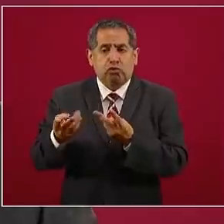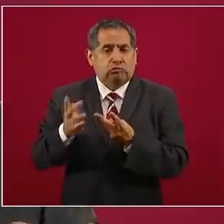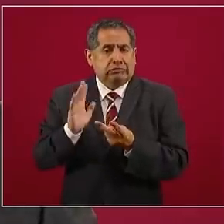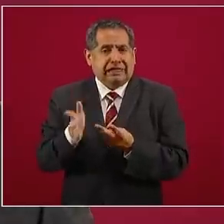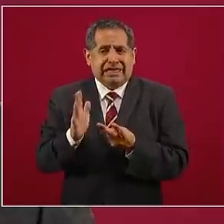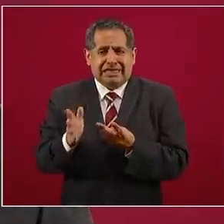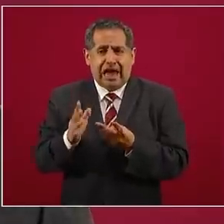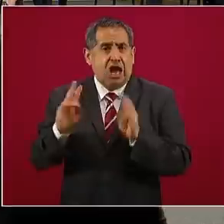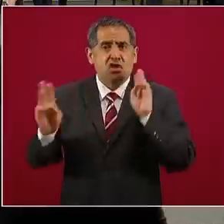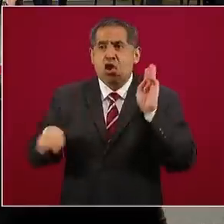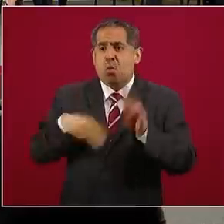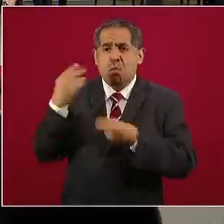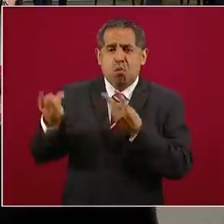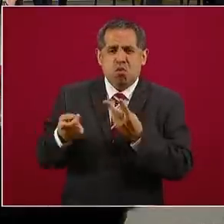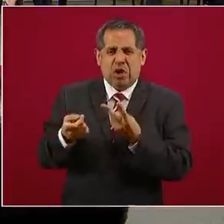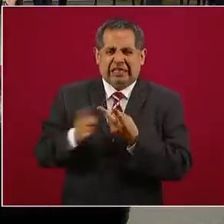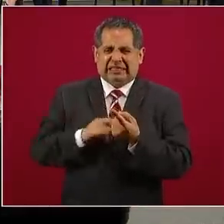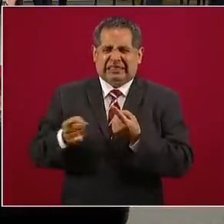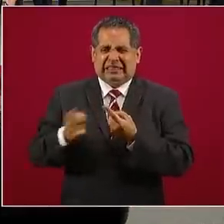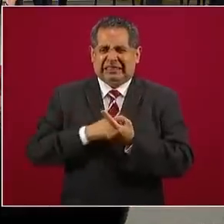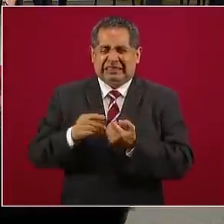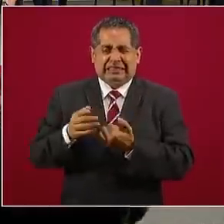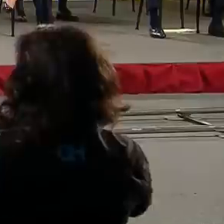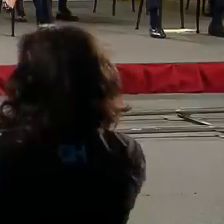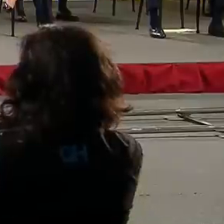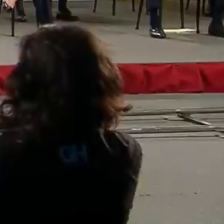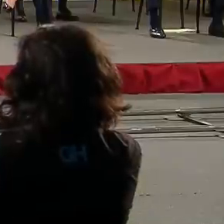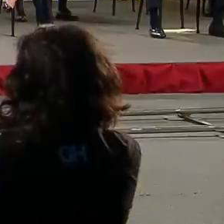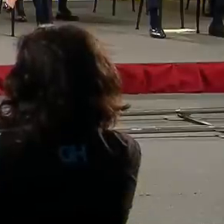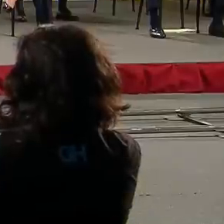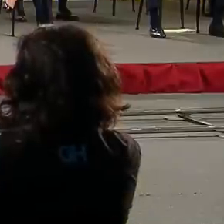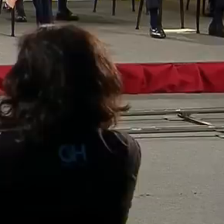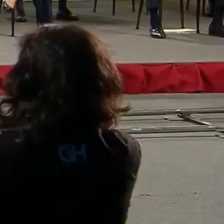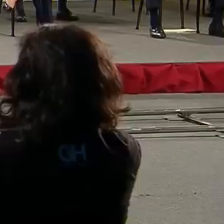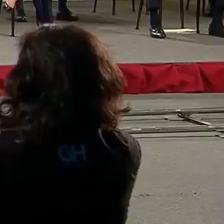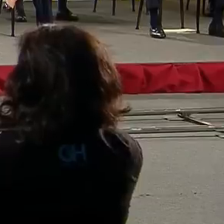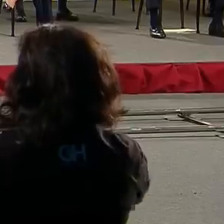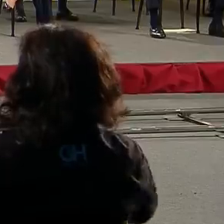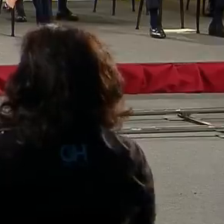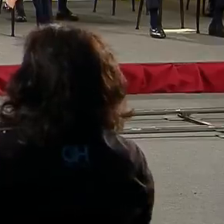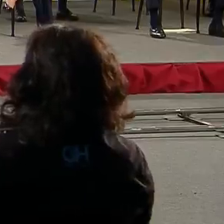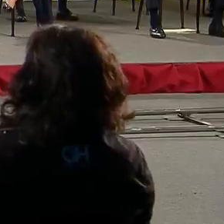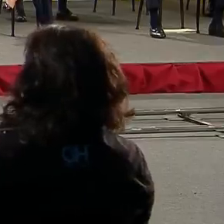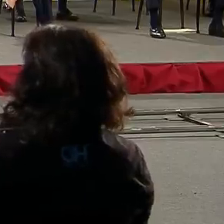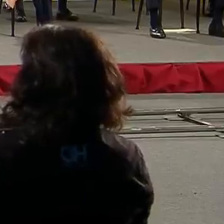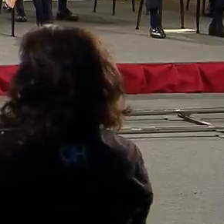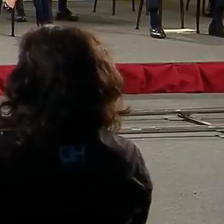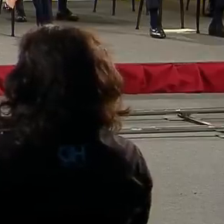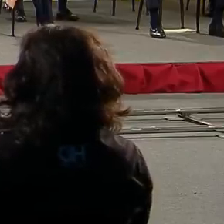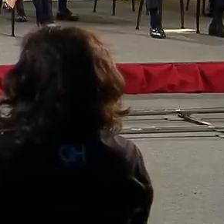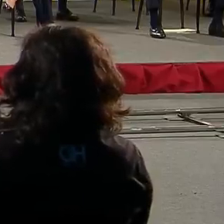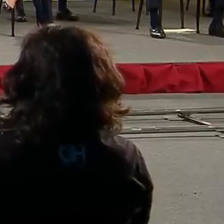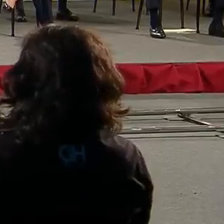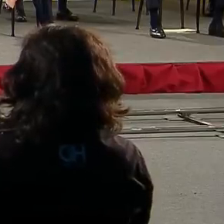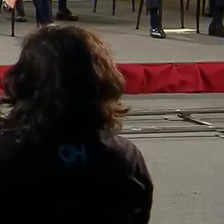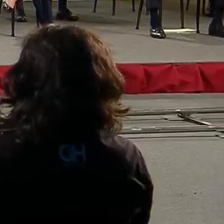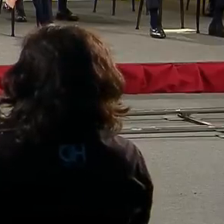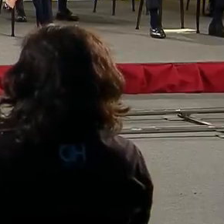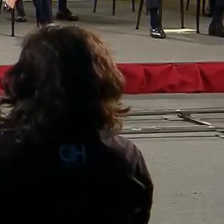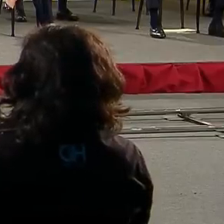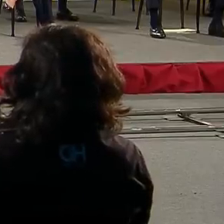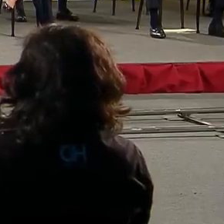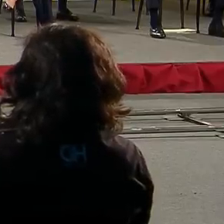en el mundo a lograr eliminación. Es un reto monumental, pero se intenta. Hay una enfermedad en la